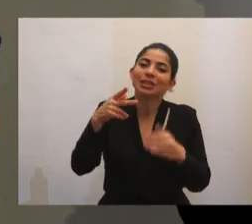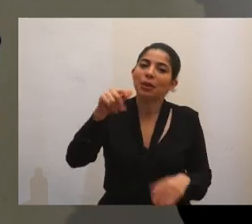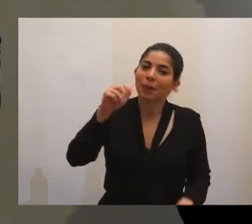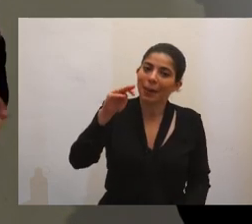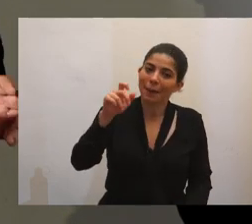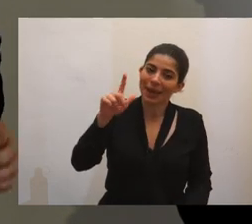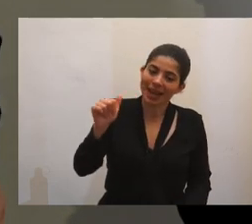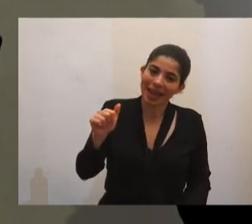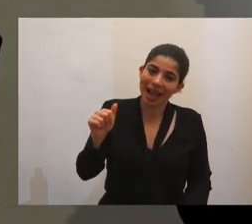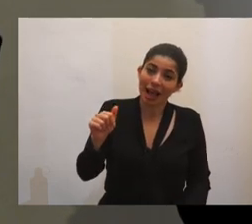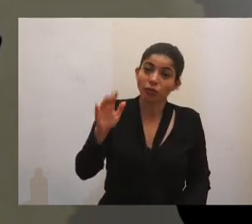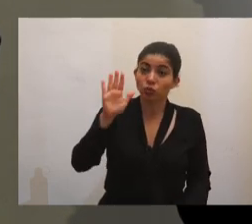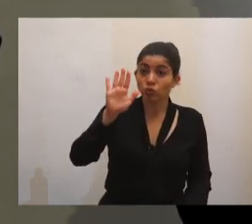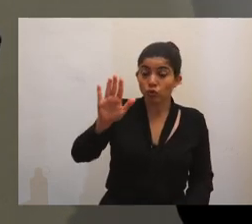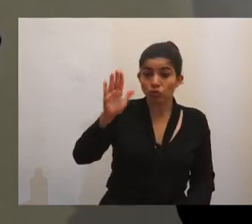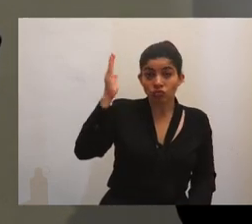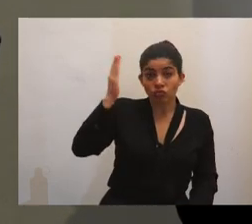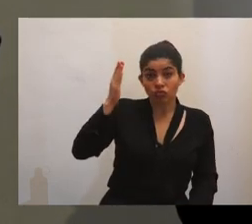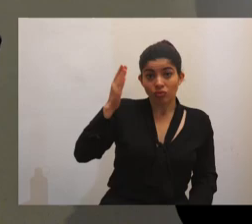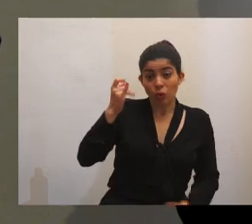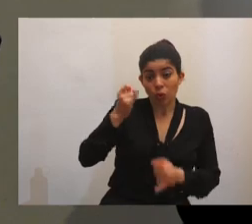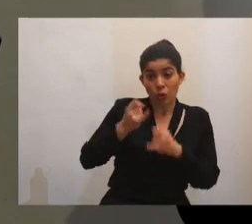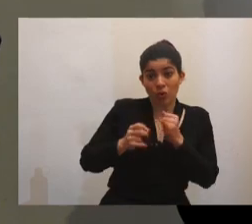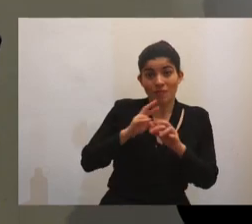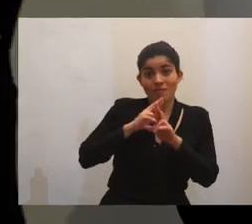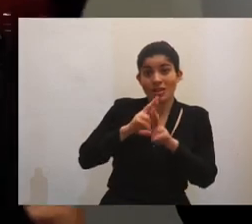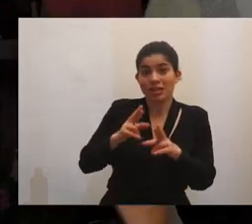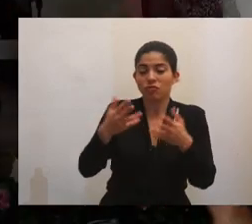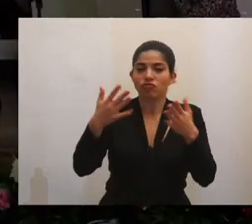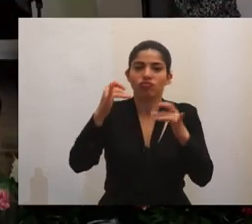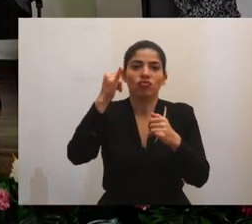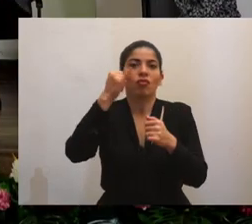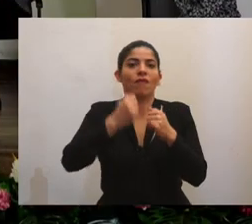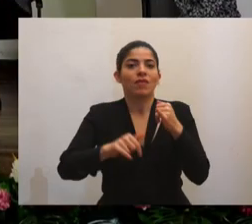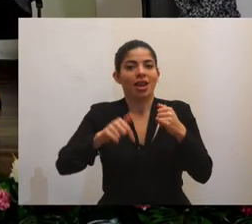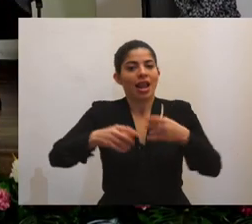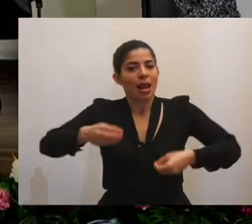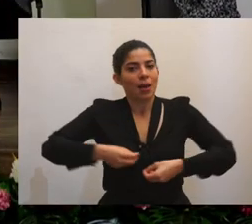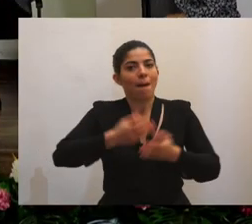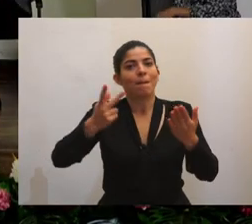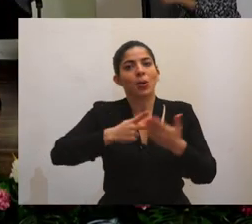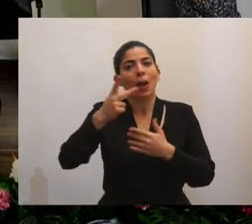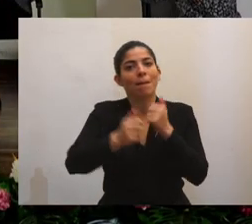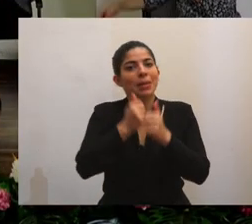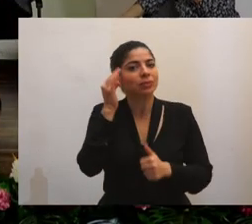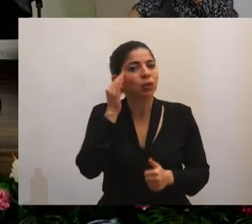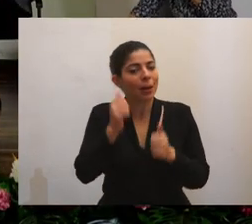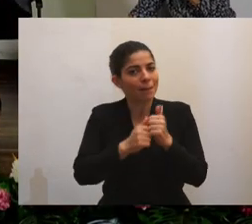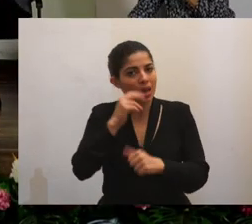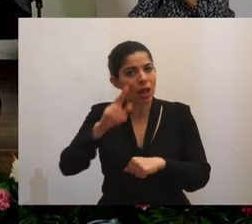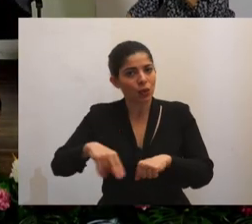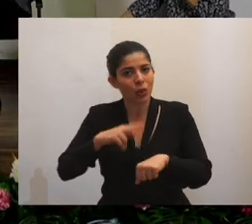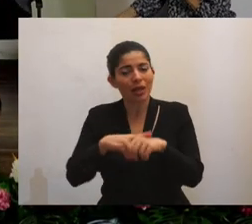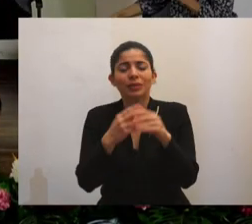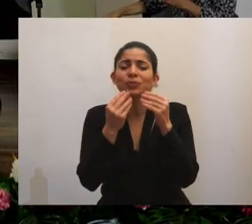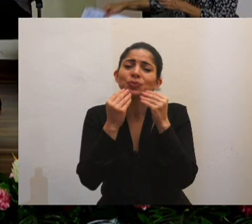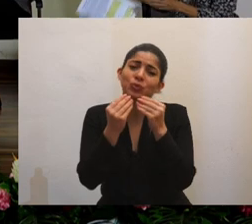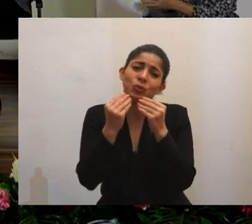Pamela. Con su última respuesta concluimos este lanzamiento del programa Más Mujeres, Más Naturas,